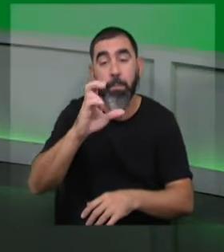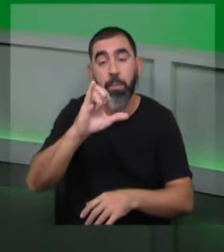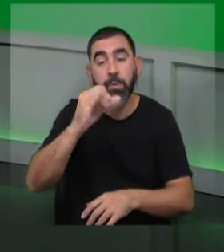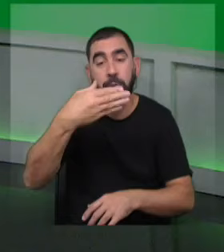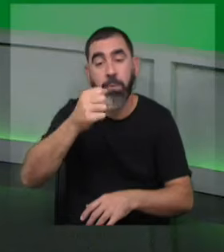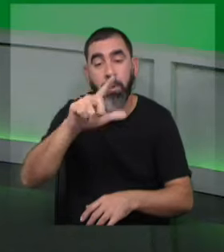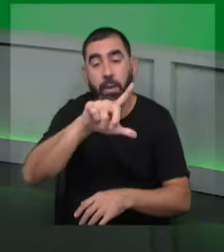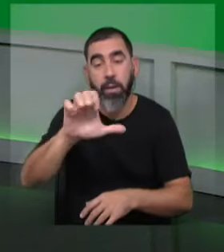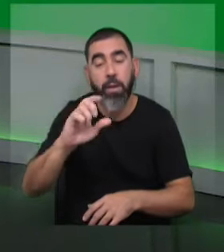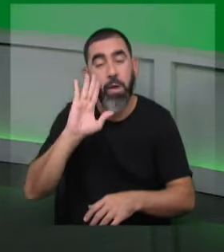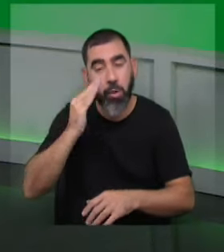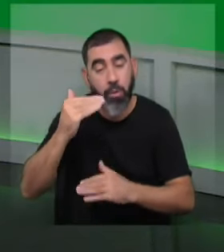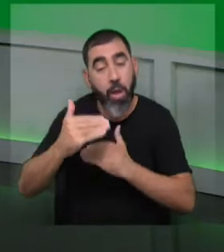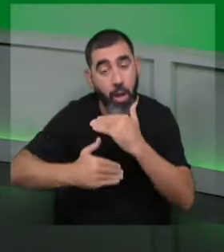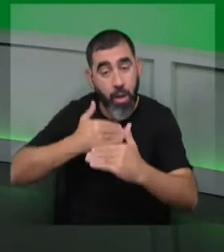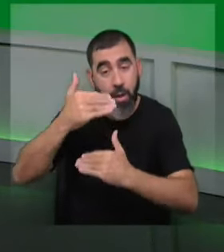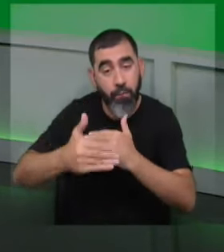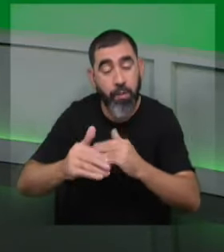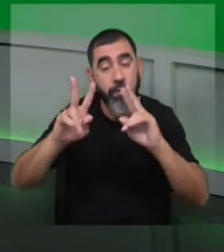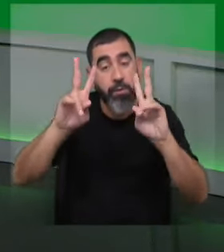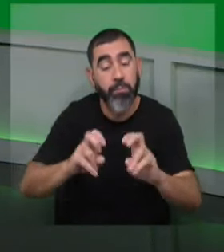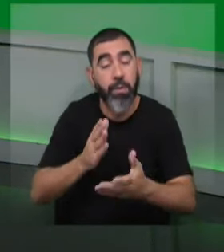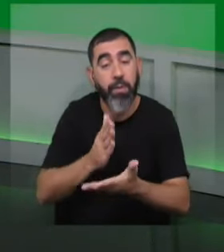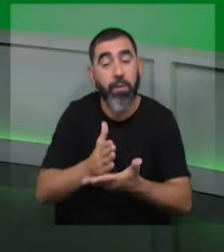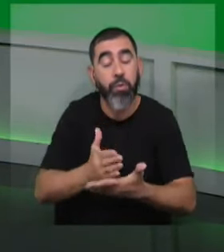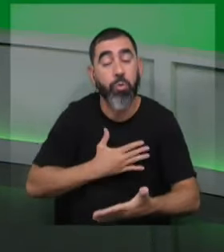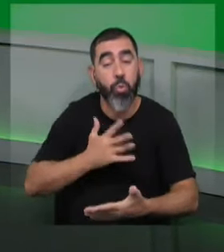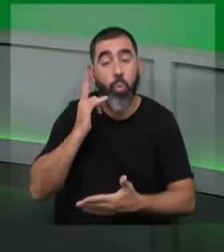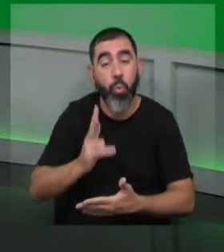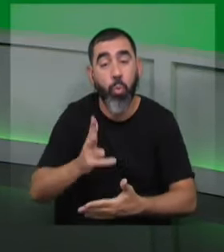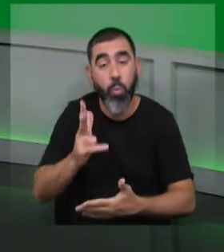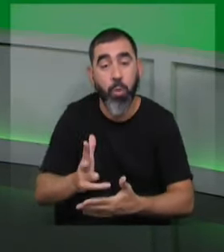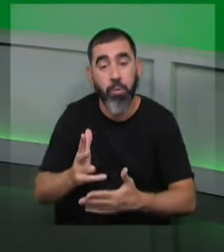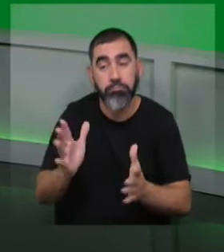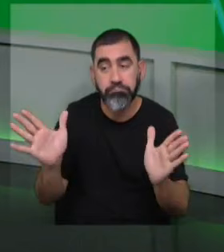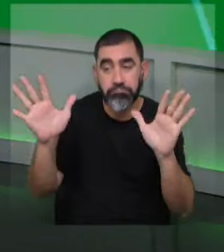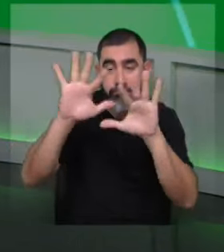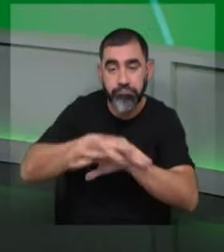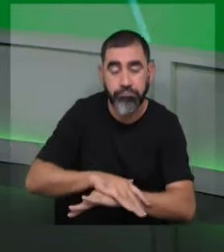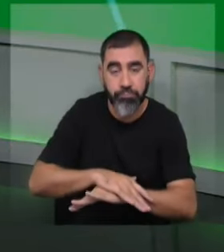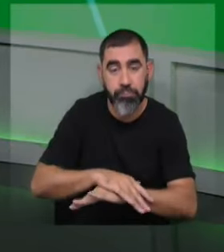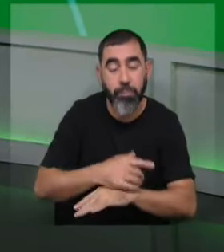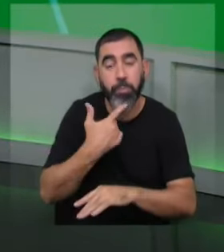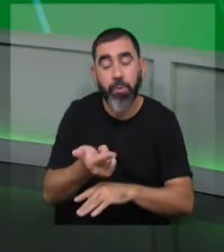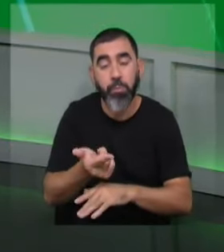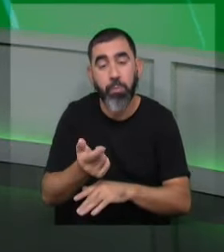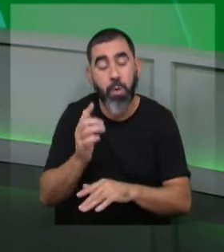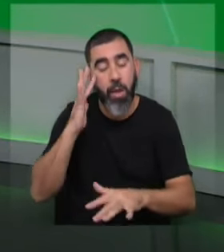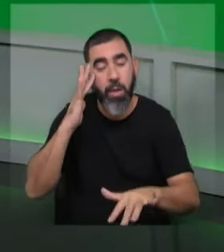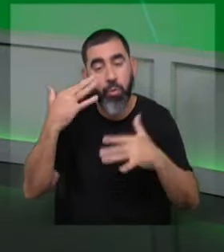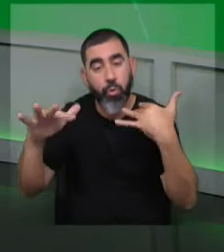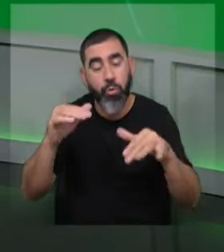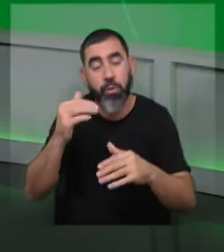que hubo avances significativos en causas de derechos humanos que habían quedado invisibilizadas, como la causa de adolescentes